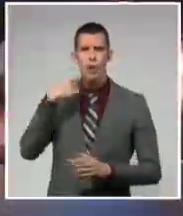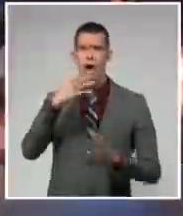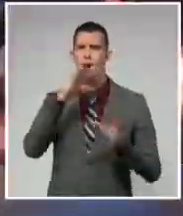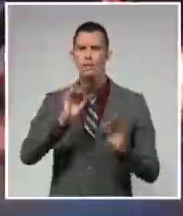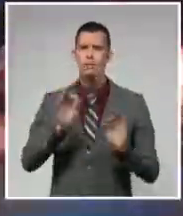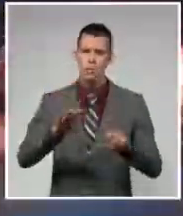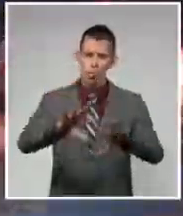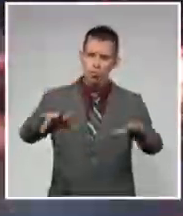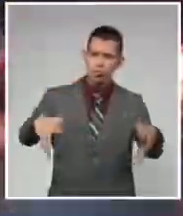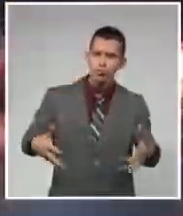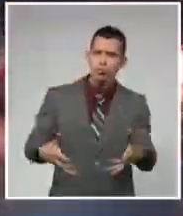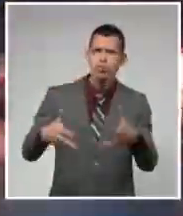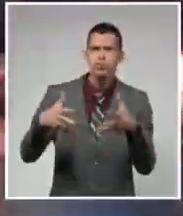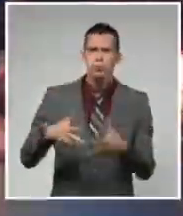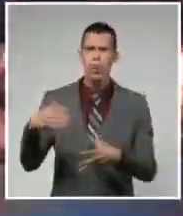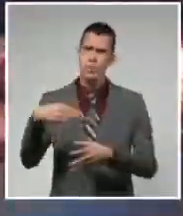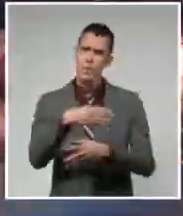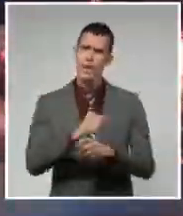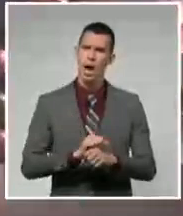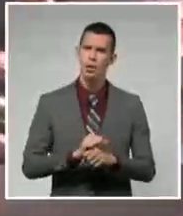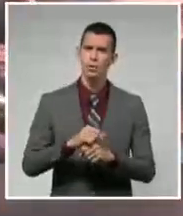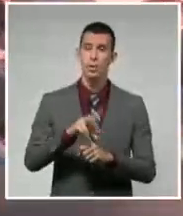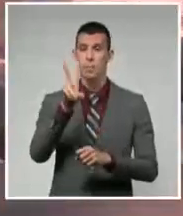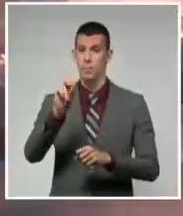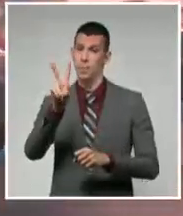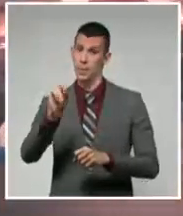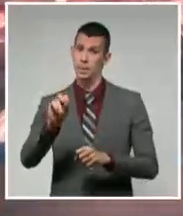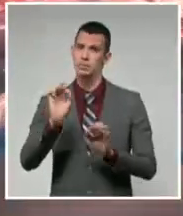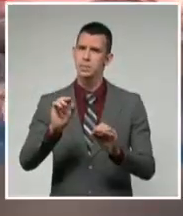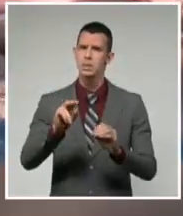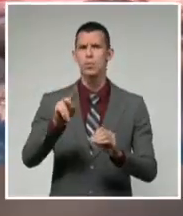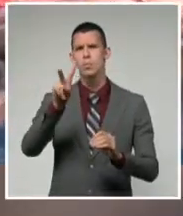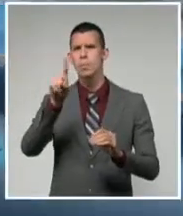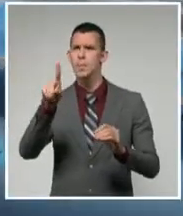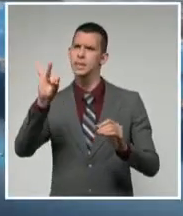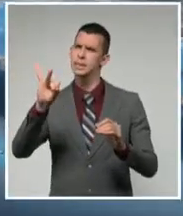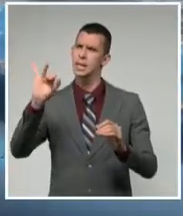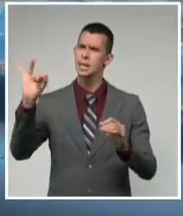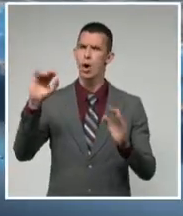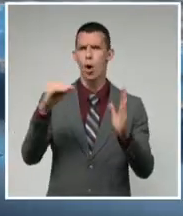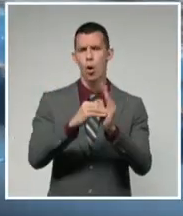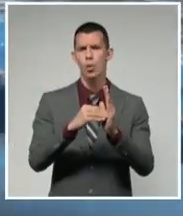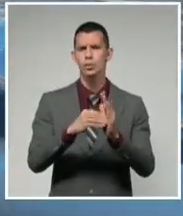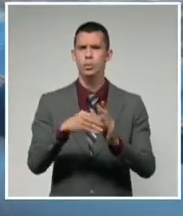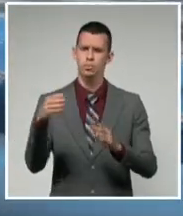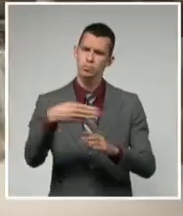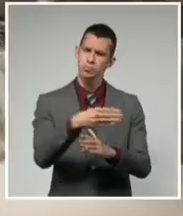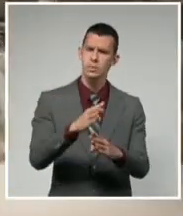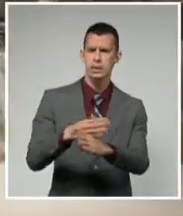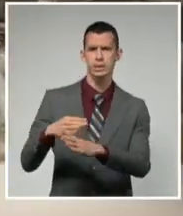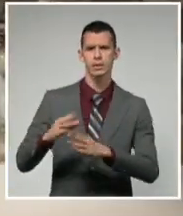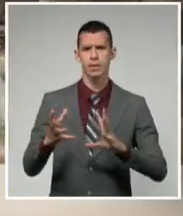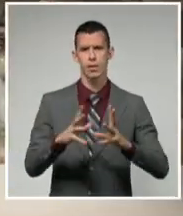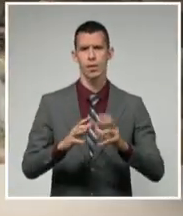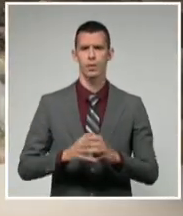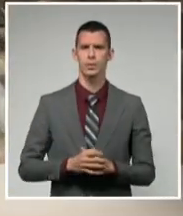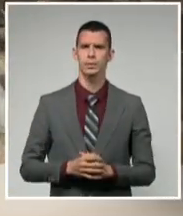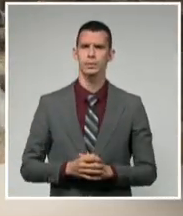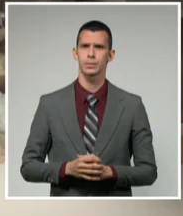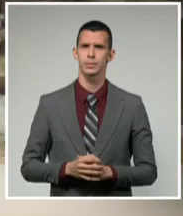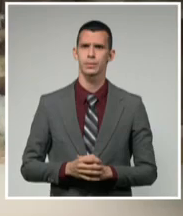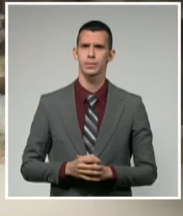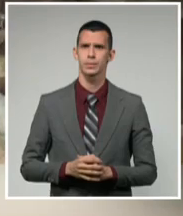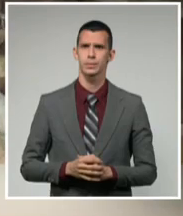alcanzó 1.698 toneladas de especies como la tenca, la tilapia y la claria. De esta manera